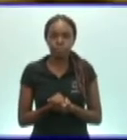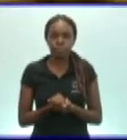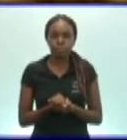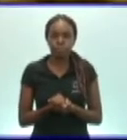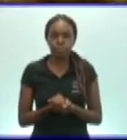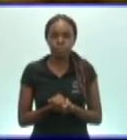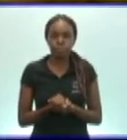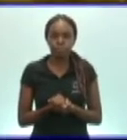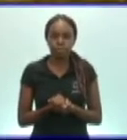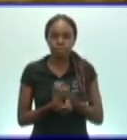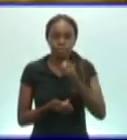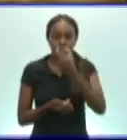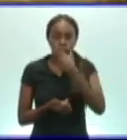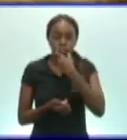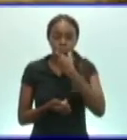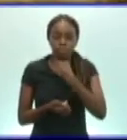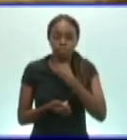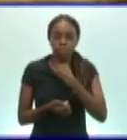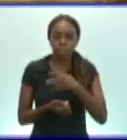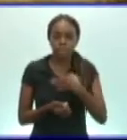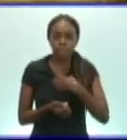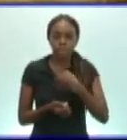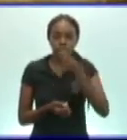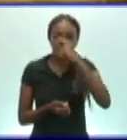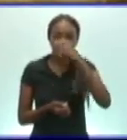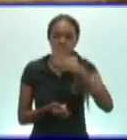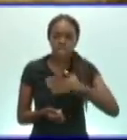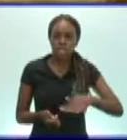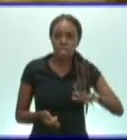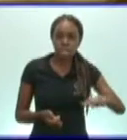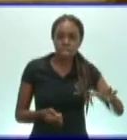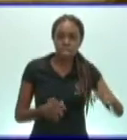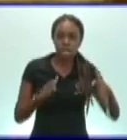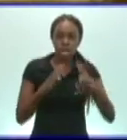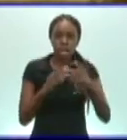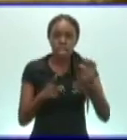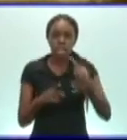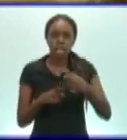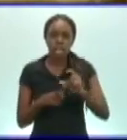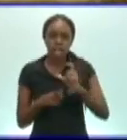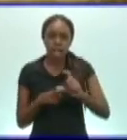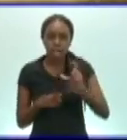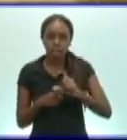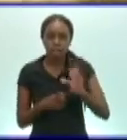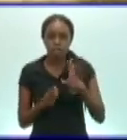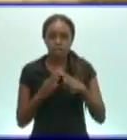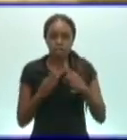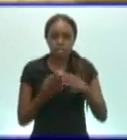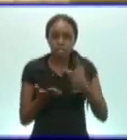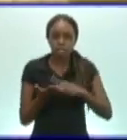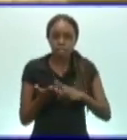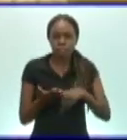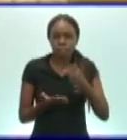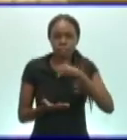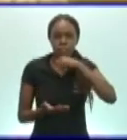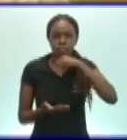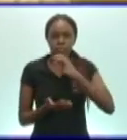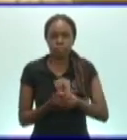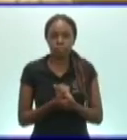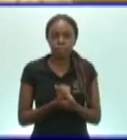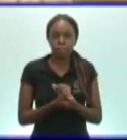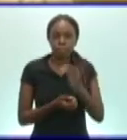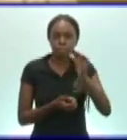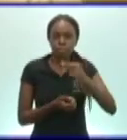Carlos Manuel pasa su niñez en el campo, en las haciendas de su padre. Según personas que le conocieron, fue un